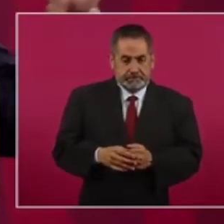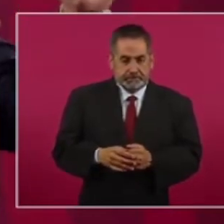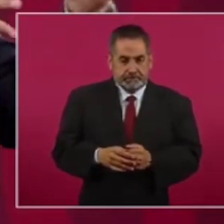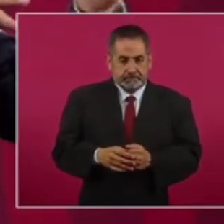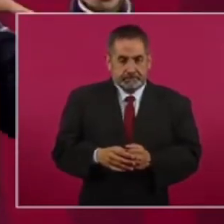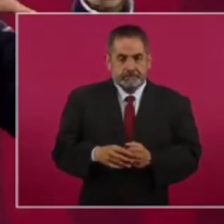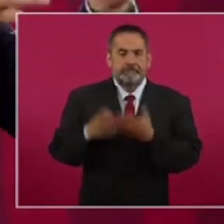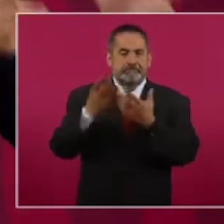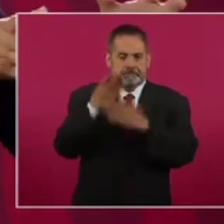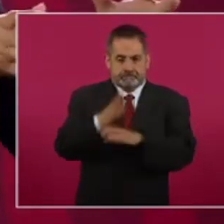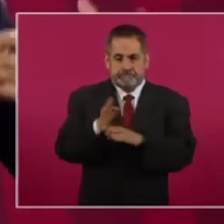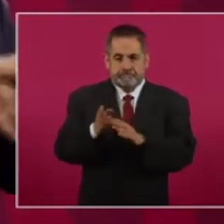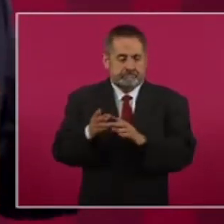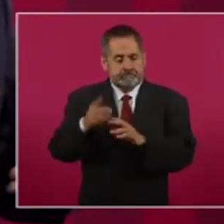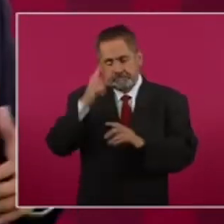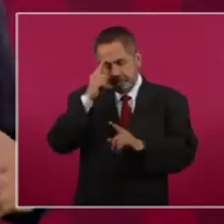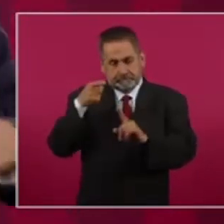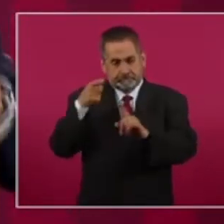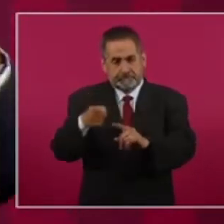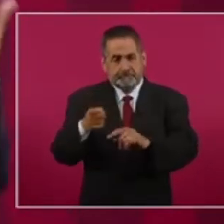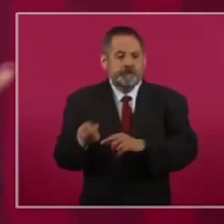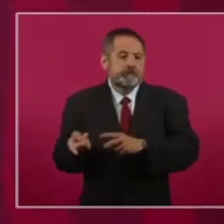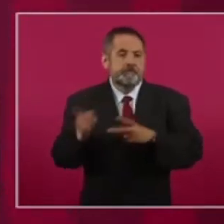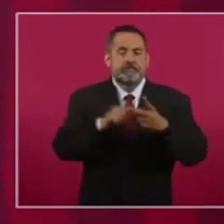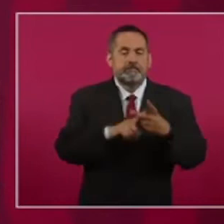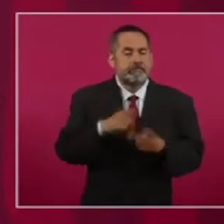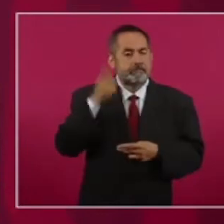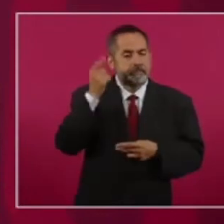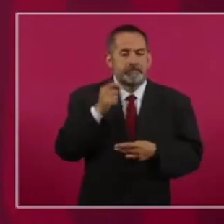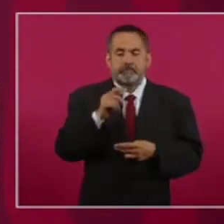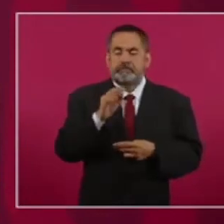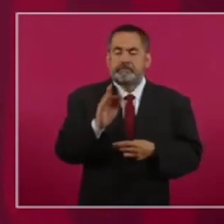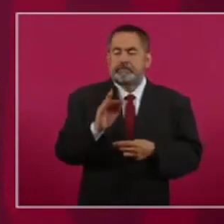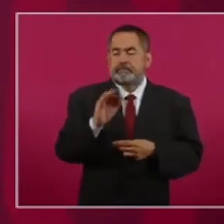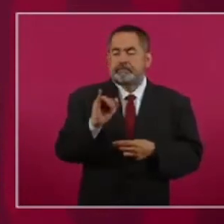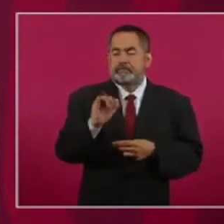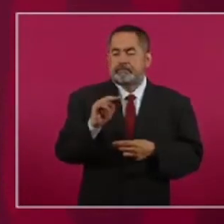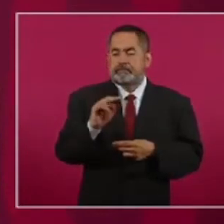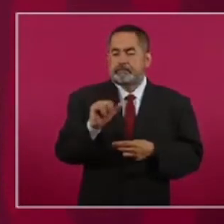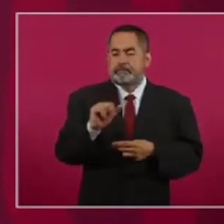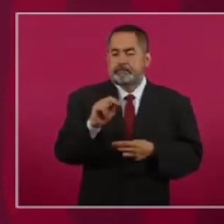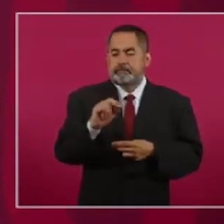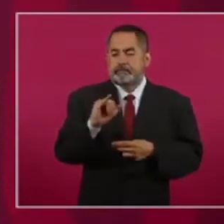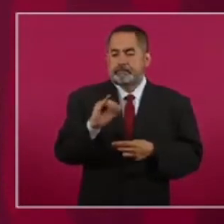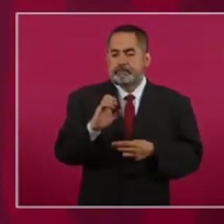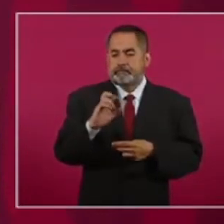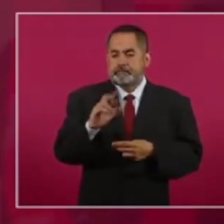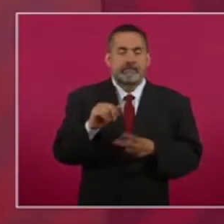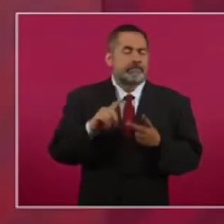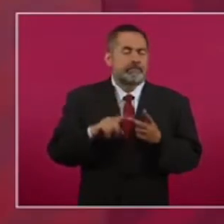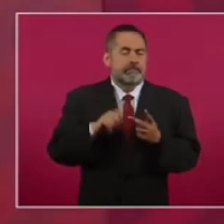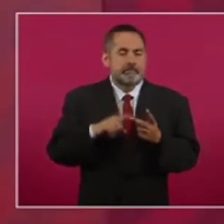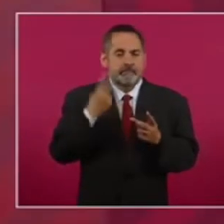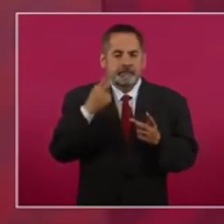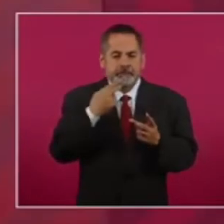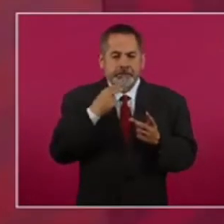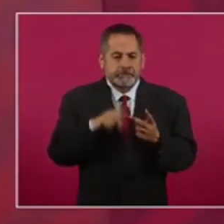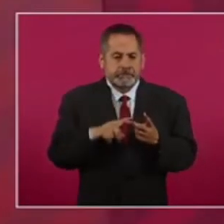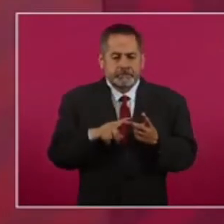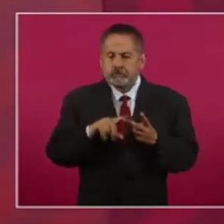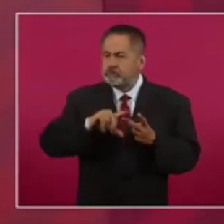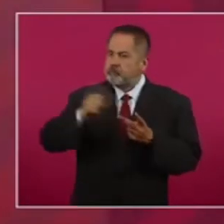Entonces, el banco va a ser para eso. Y la financiera va a tener de bienestar